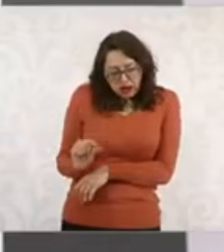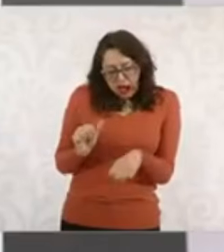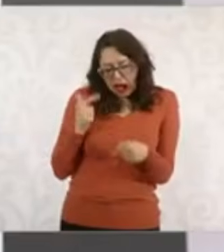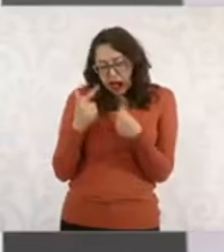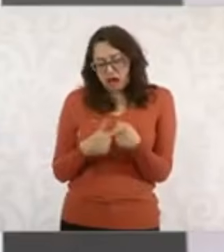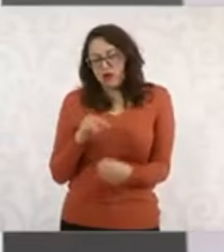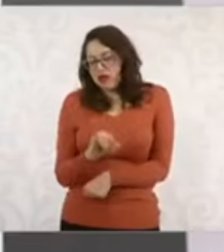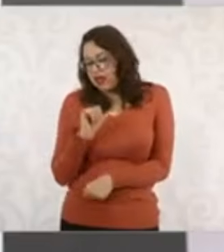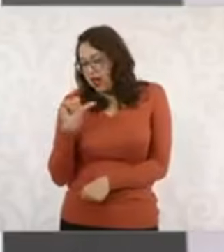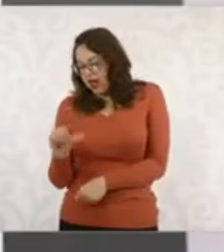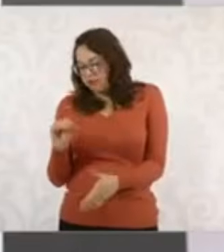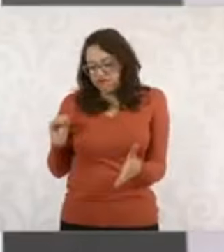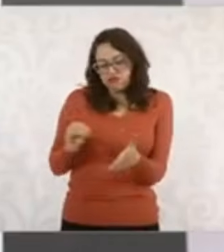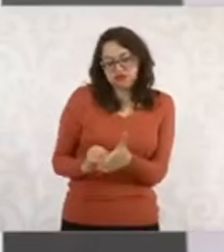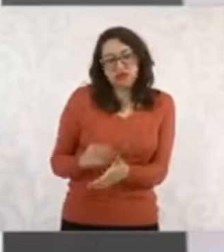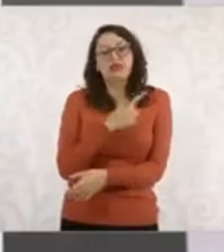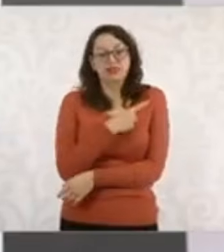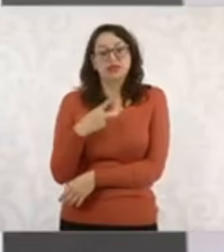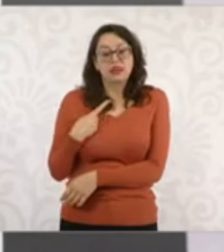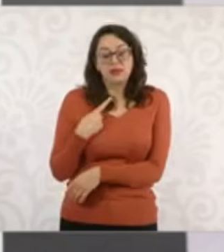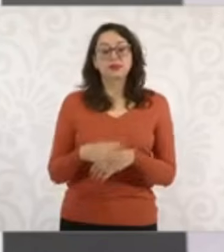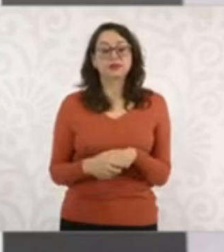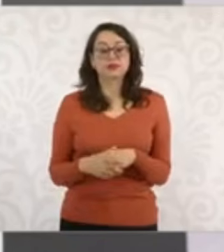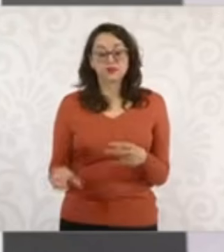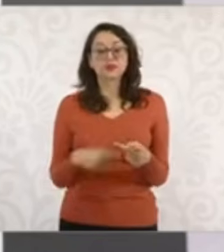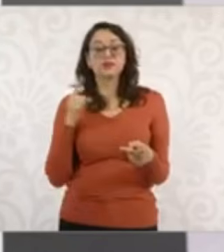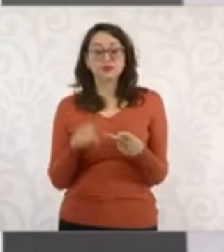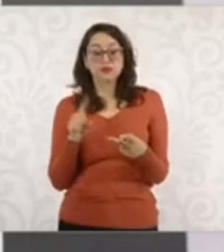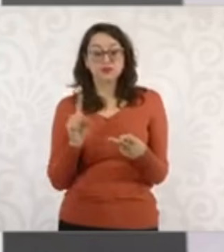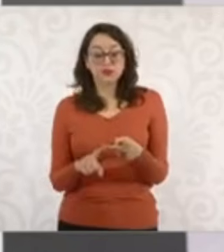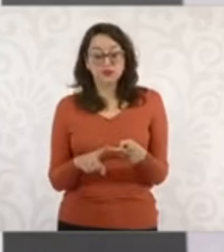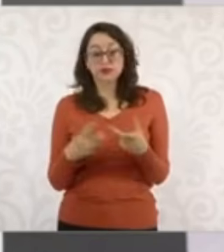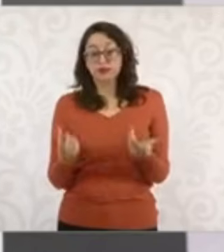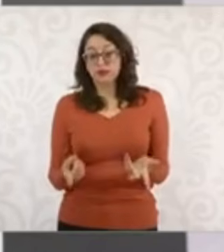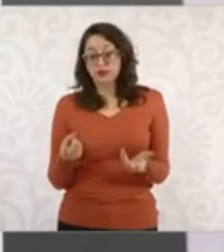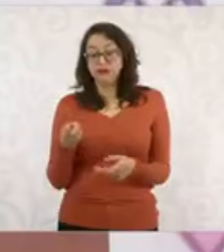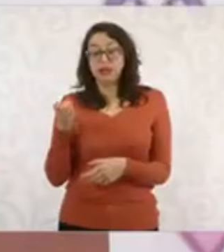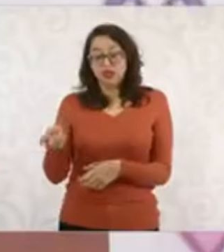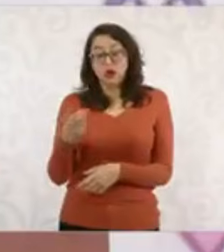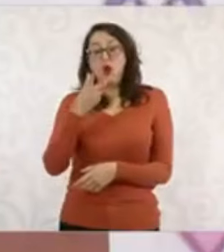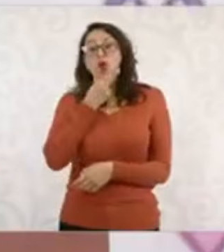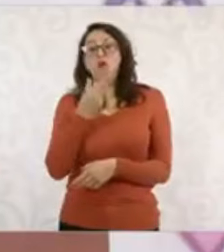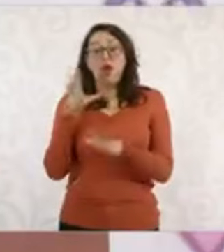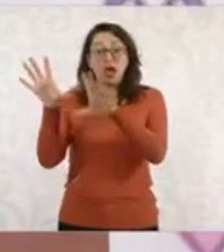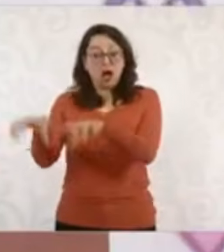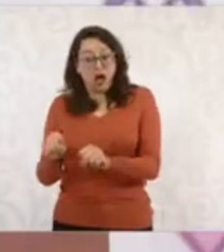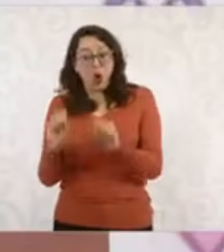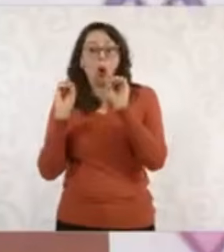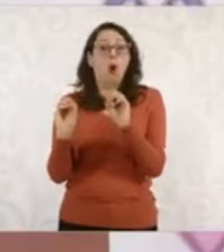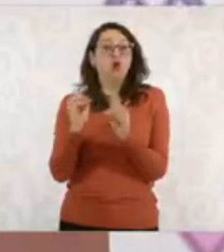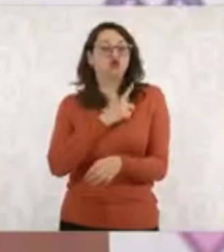en fin, tiene que decir eso. Y segundo, en todo caso, lo que está en el fondo, pues es el tema de si hubo una